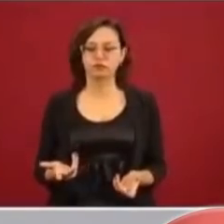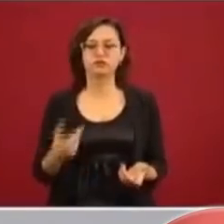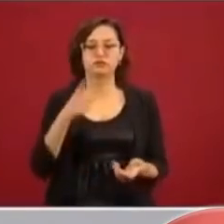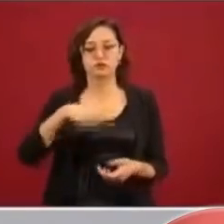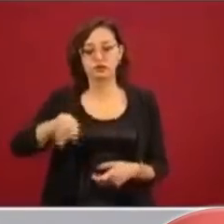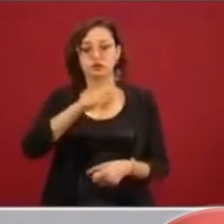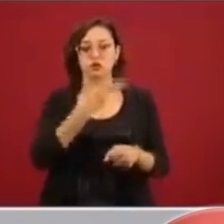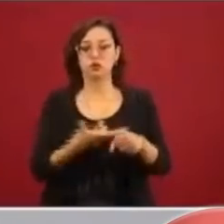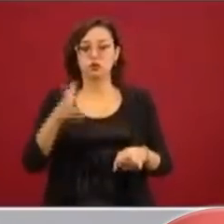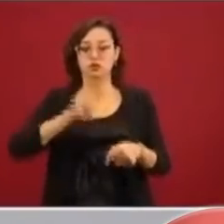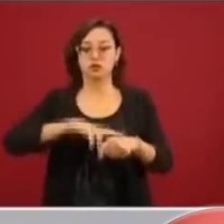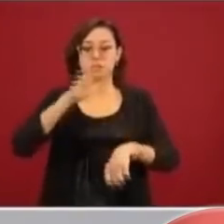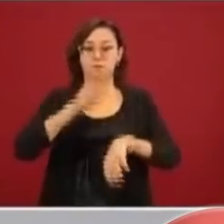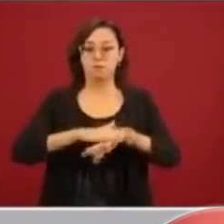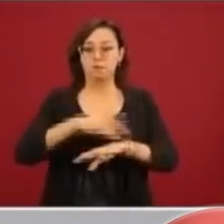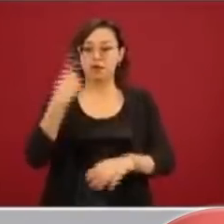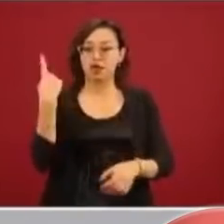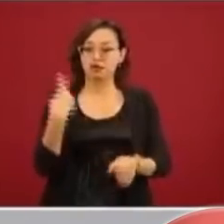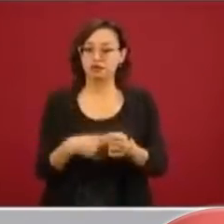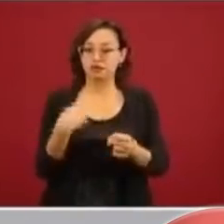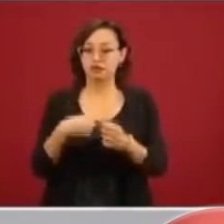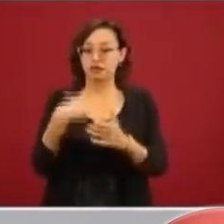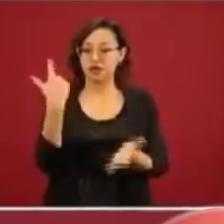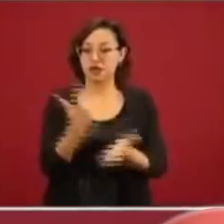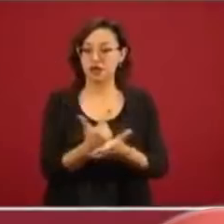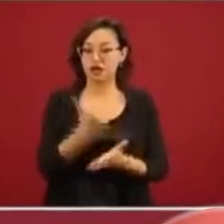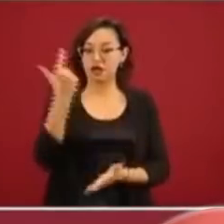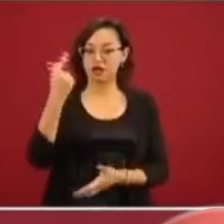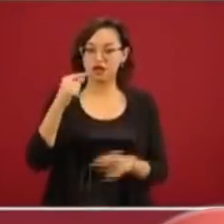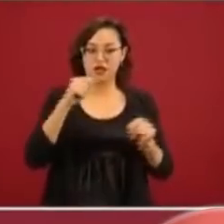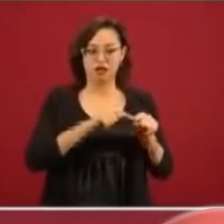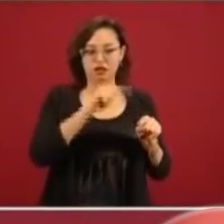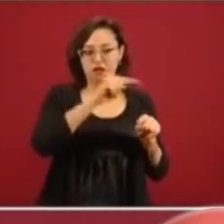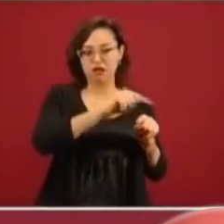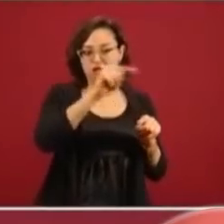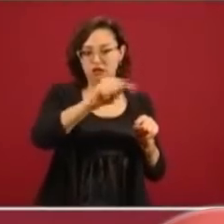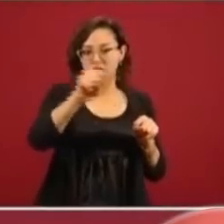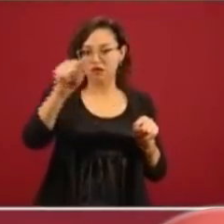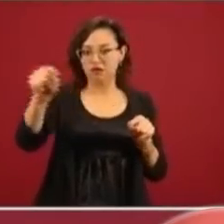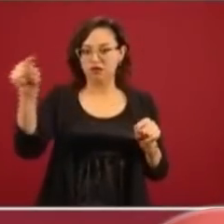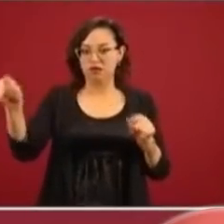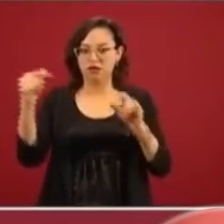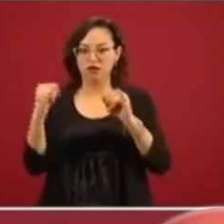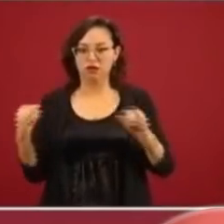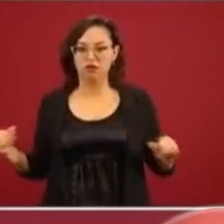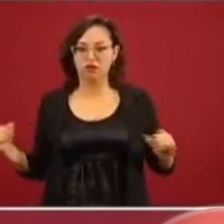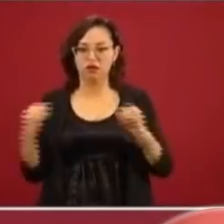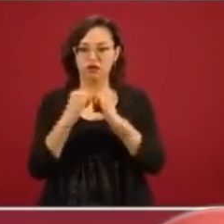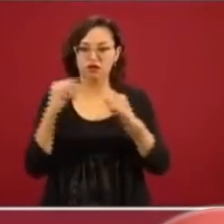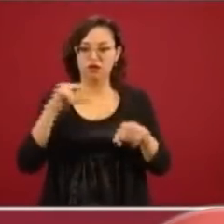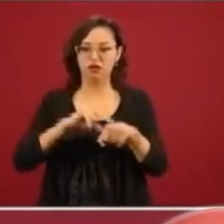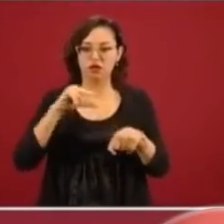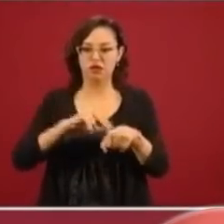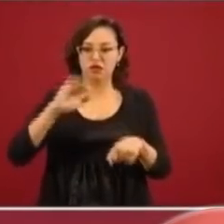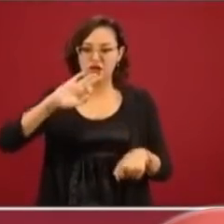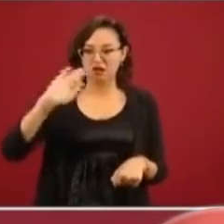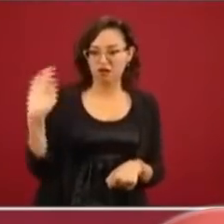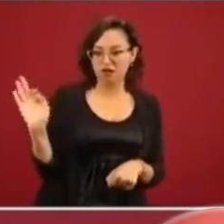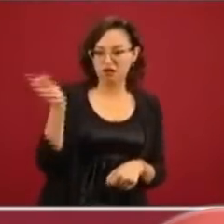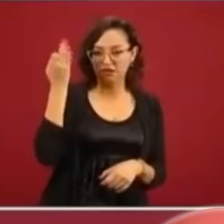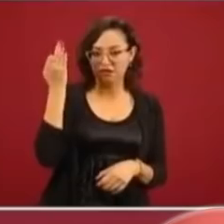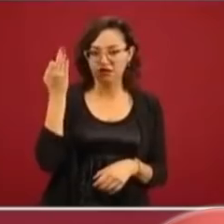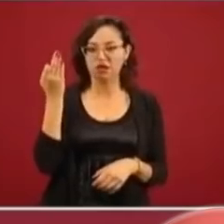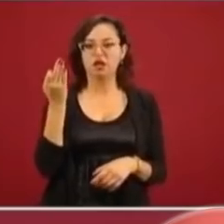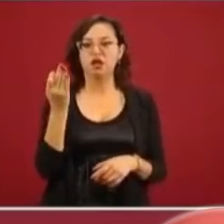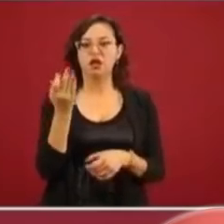más complicados y numéricamente están ubicados en los institutos, los hospitales federales, los hospitales